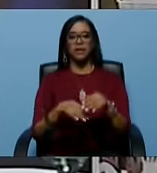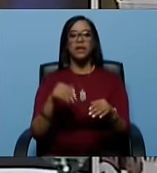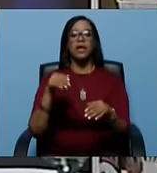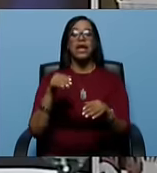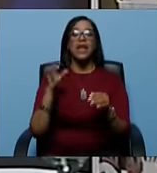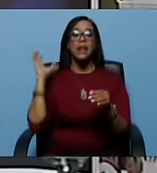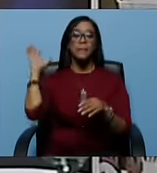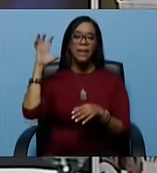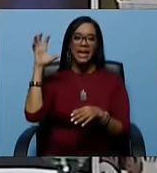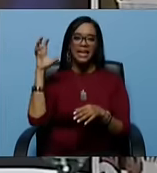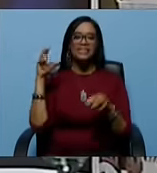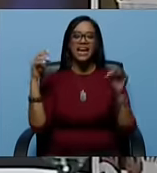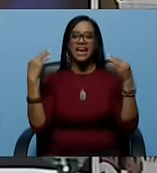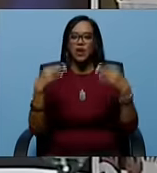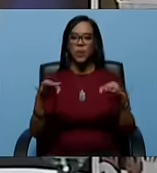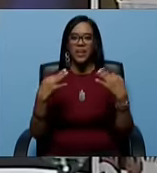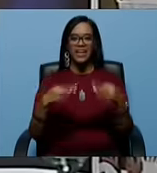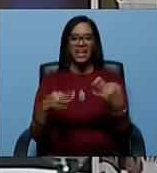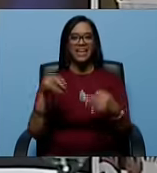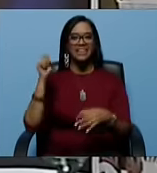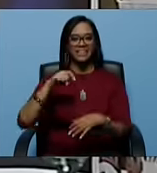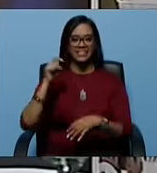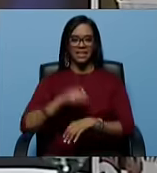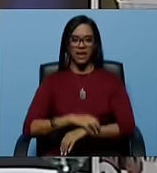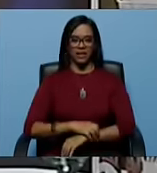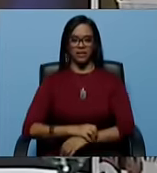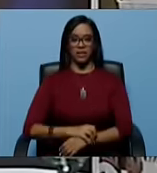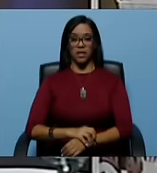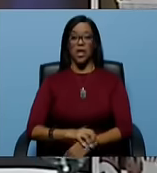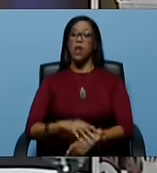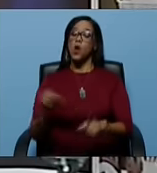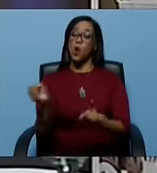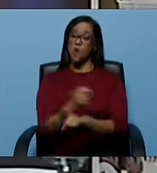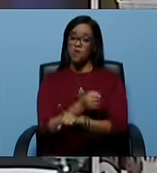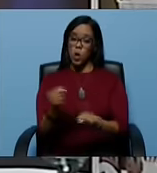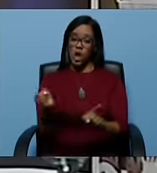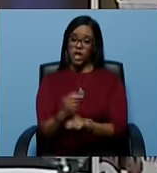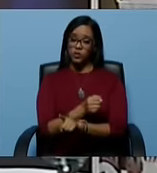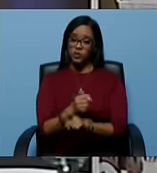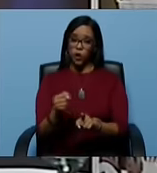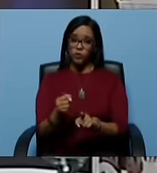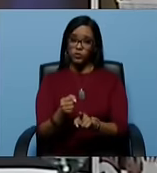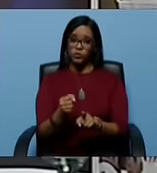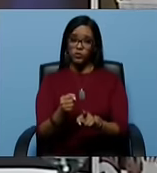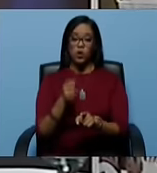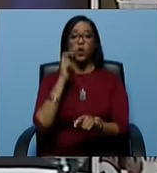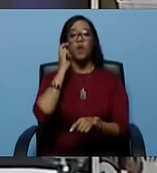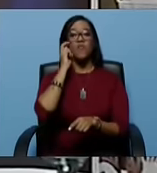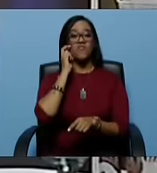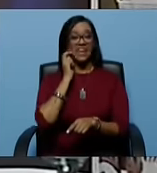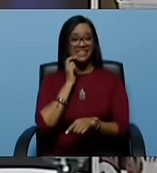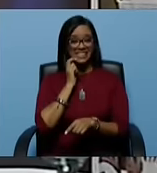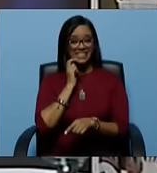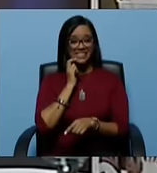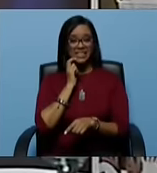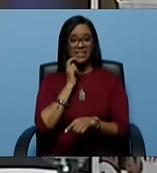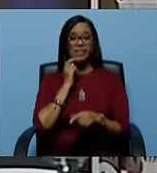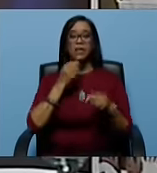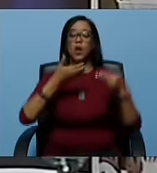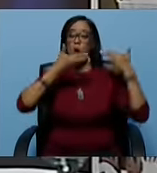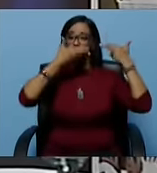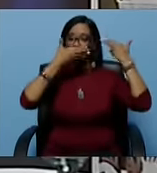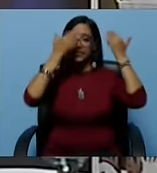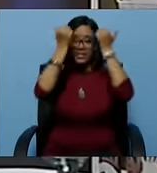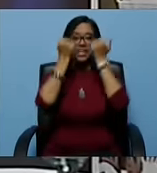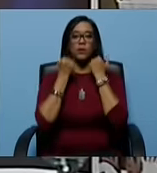normalidad necesaria, a la normalidad necesaria. Los violentos, los fascistas, los terroristas,